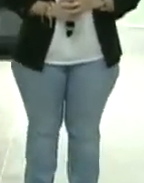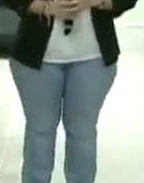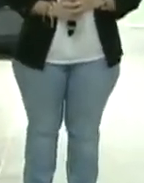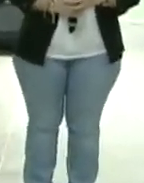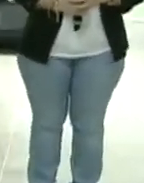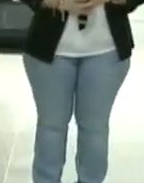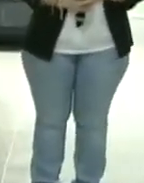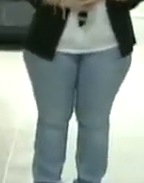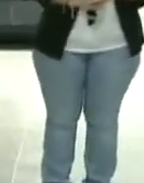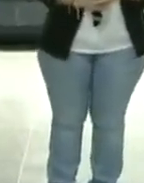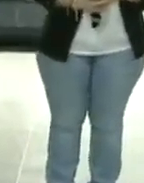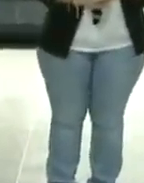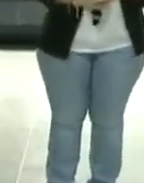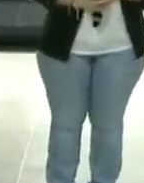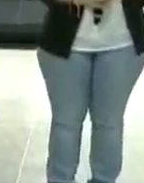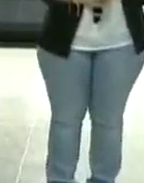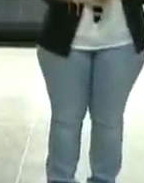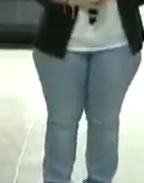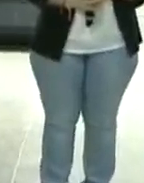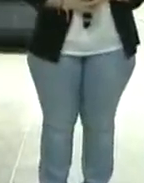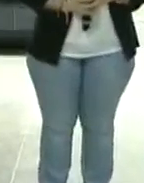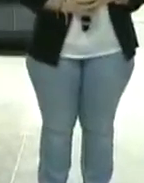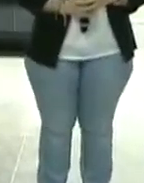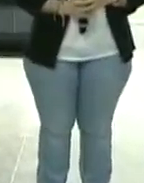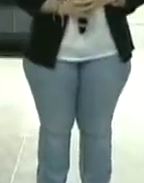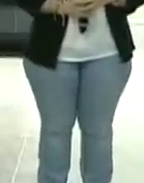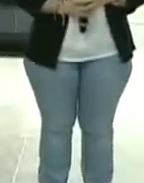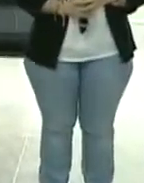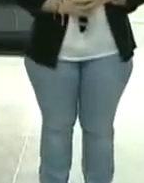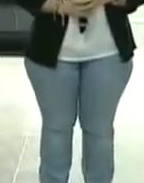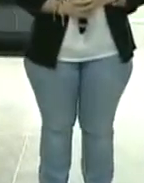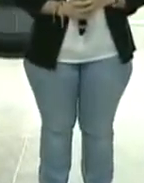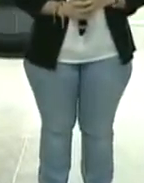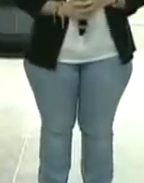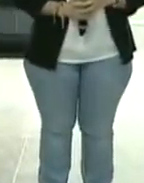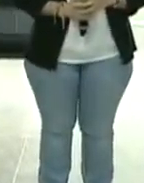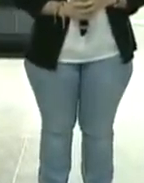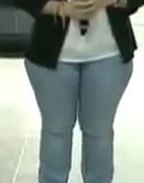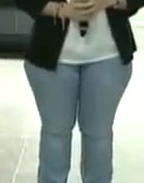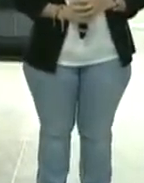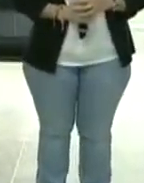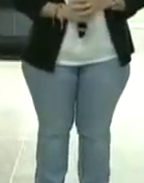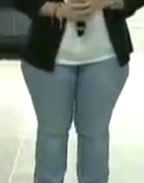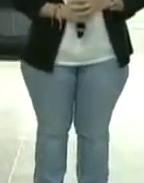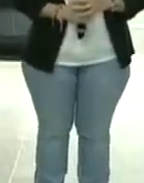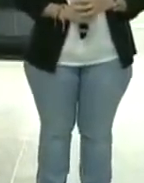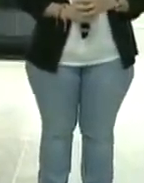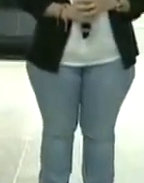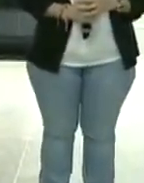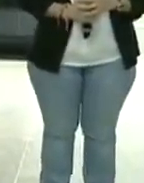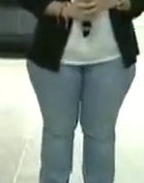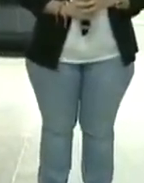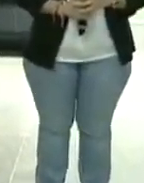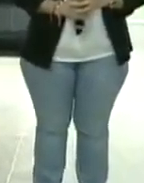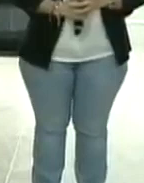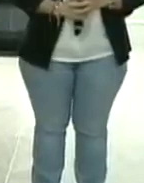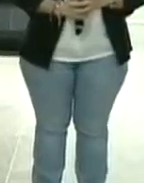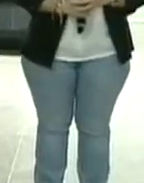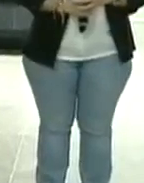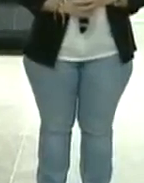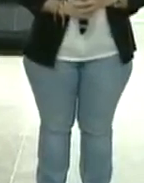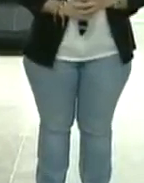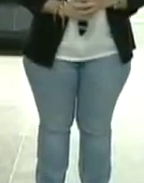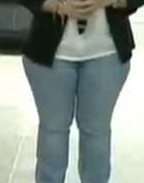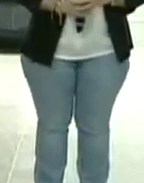de Guacara. Aquí, viendo con mis propios ojos todo el proceso de renacimiento